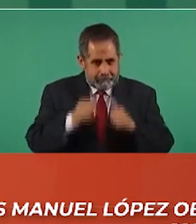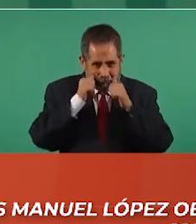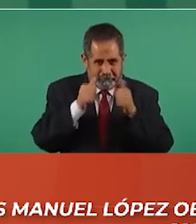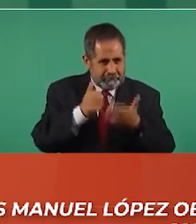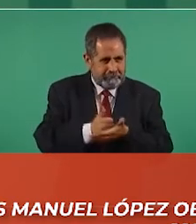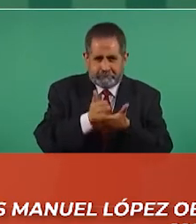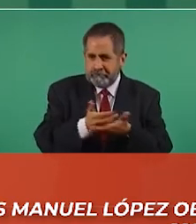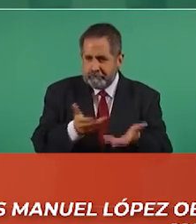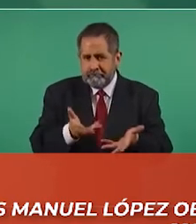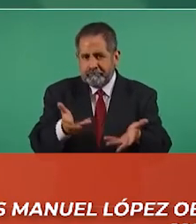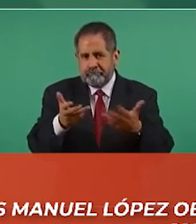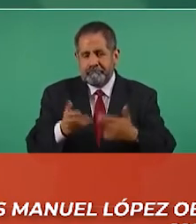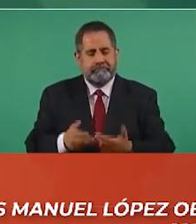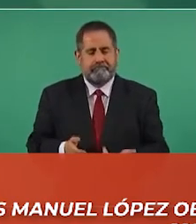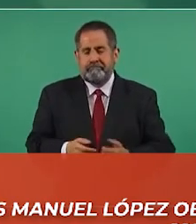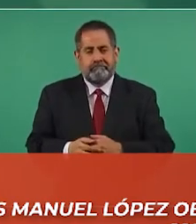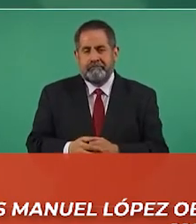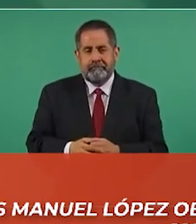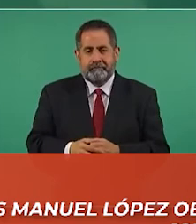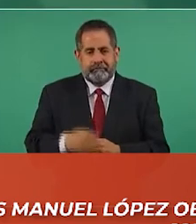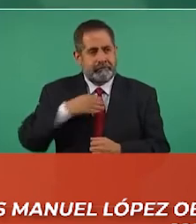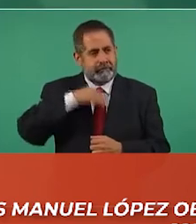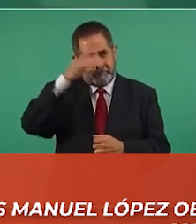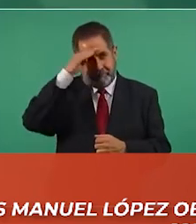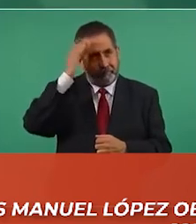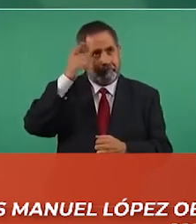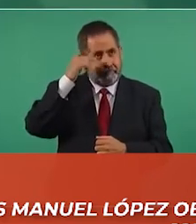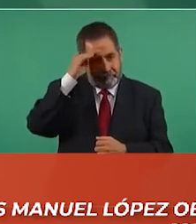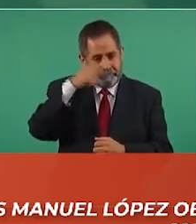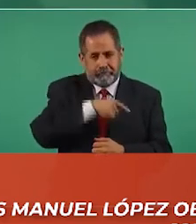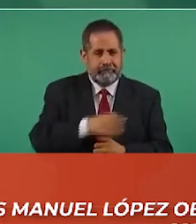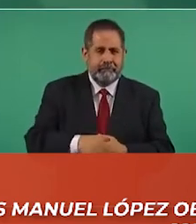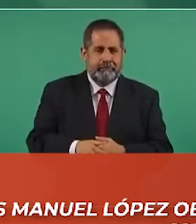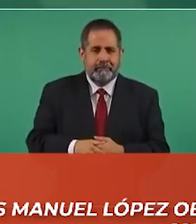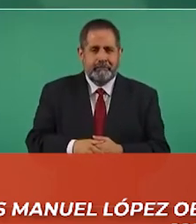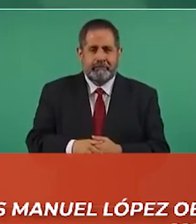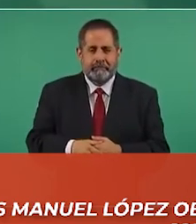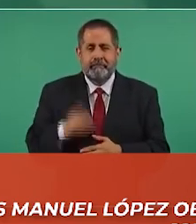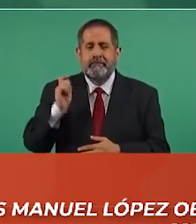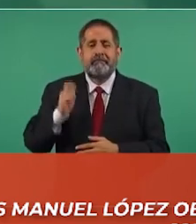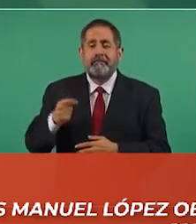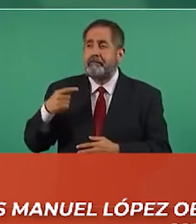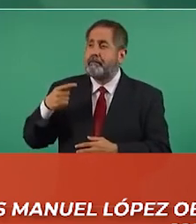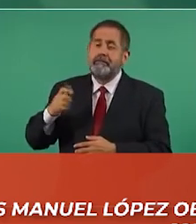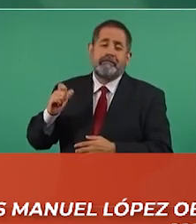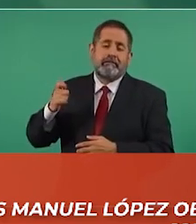atendieran esto, pensaran en esto. ¿Saben qué nos dejaron?